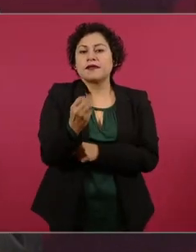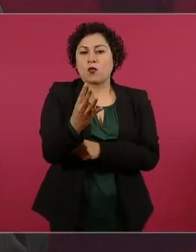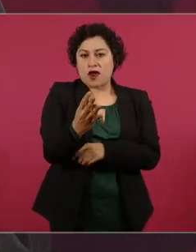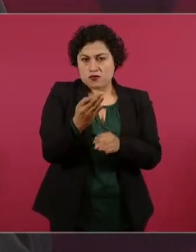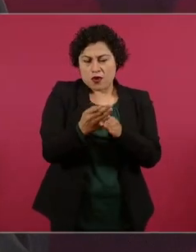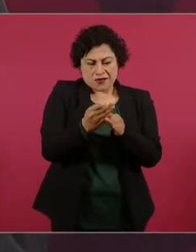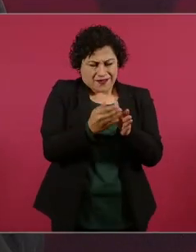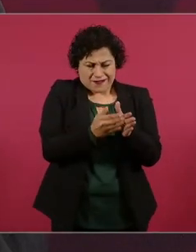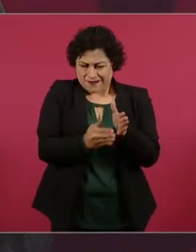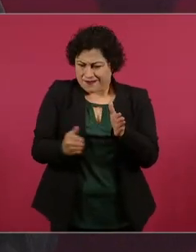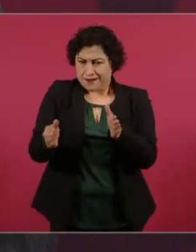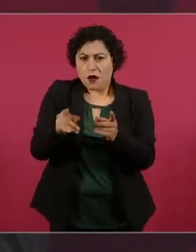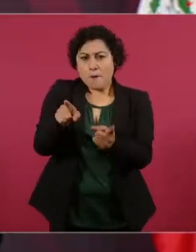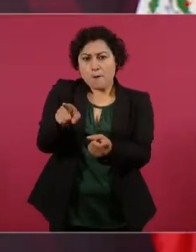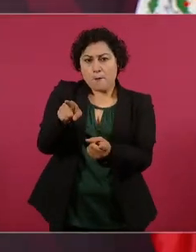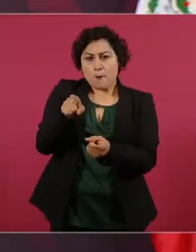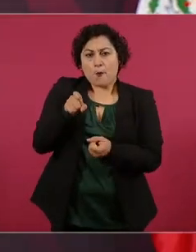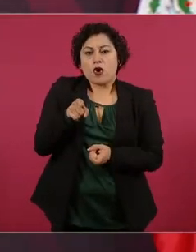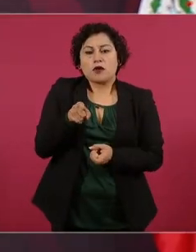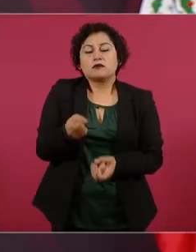de ingresos.